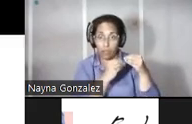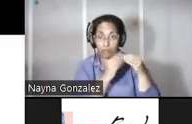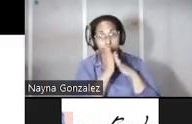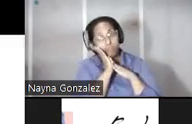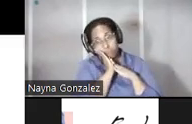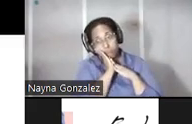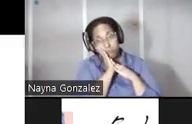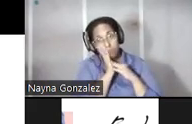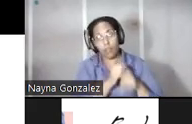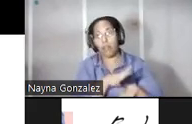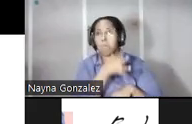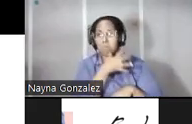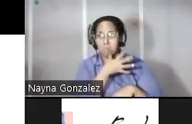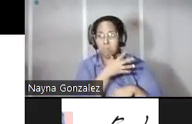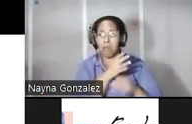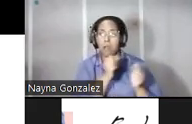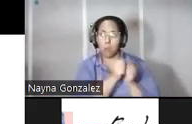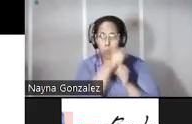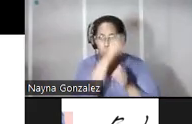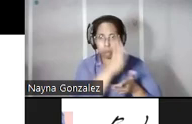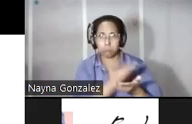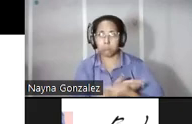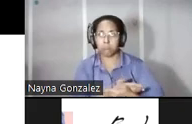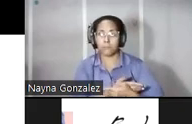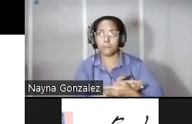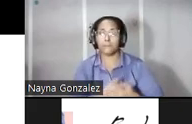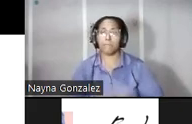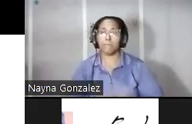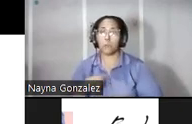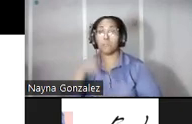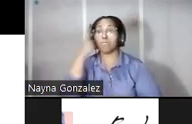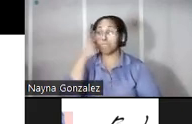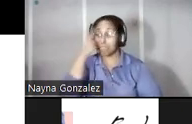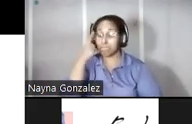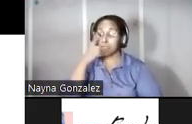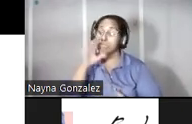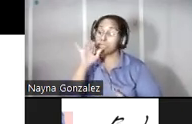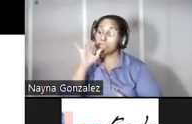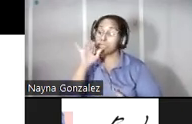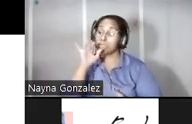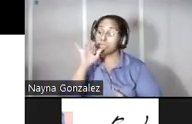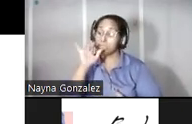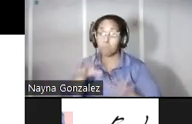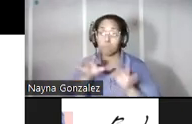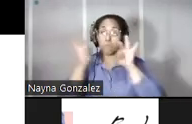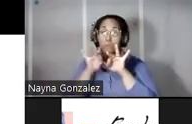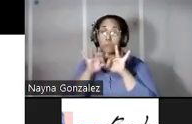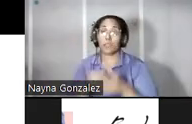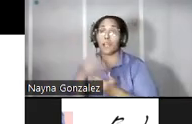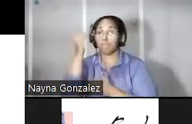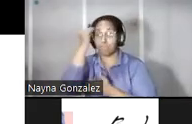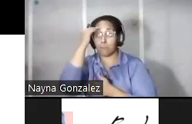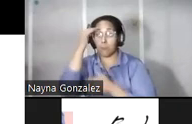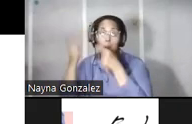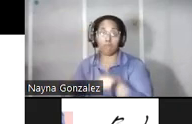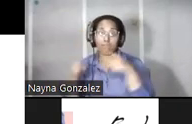comían y dormían la madre con sus 6 pequeños hijos. Así que yo creo que eso es Eso es un aspecto bien importante